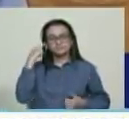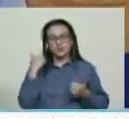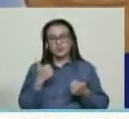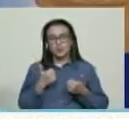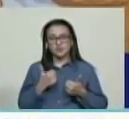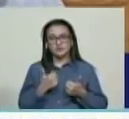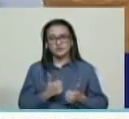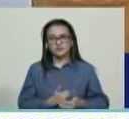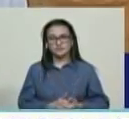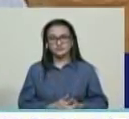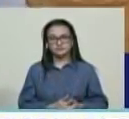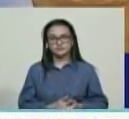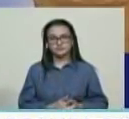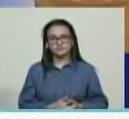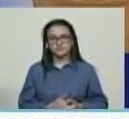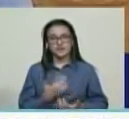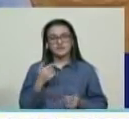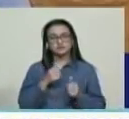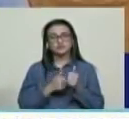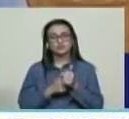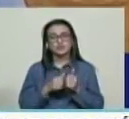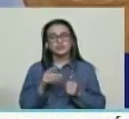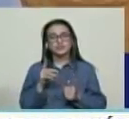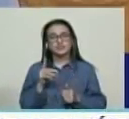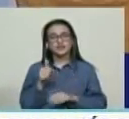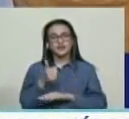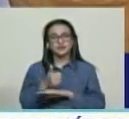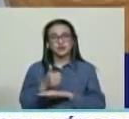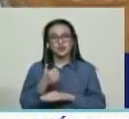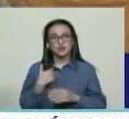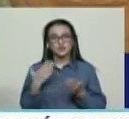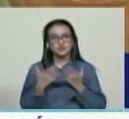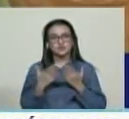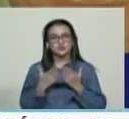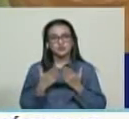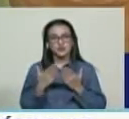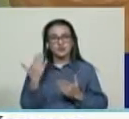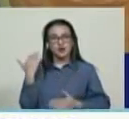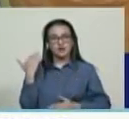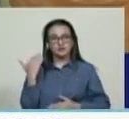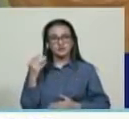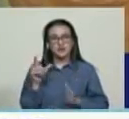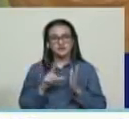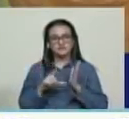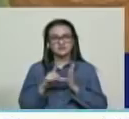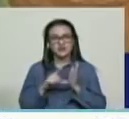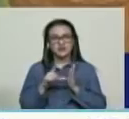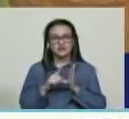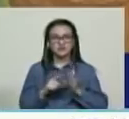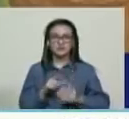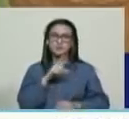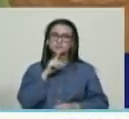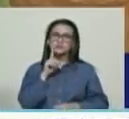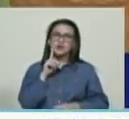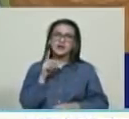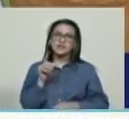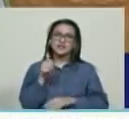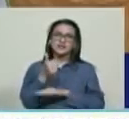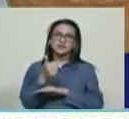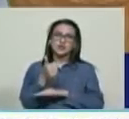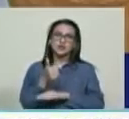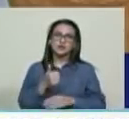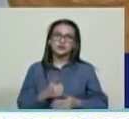corazón. Ascanio era el subdirector del Iznardi, cuando yo estudiaba en el Iznardi. ¿Cómo se llamaba la directora?